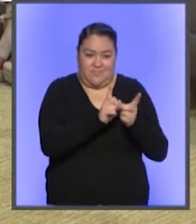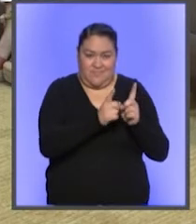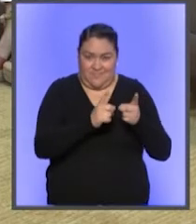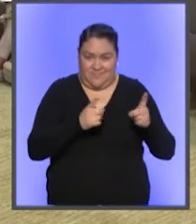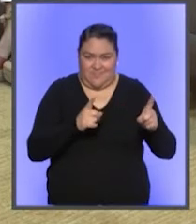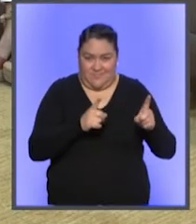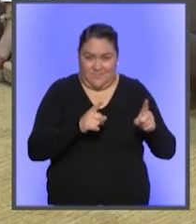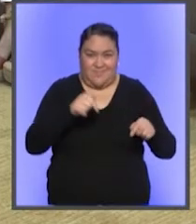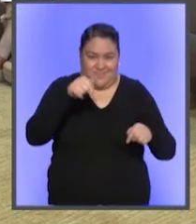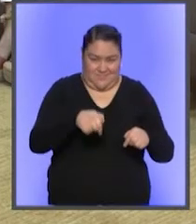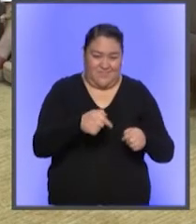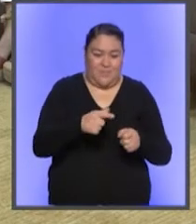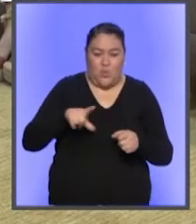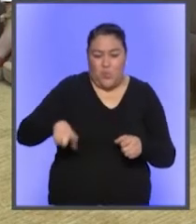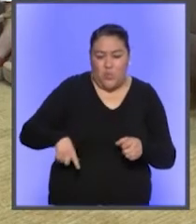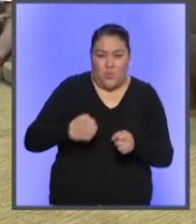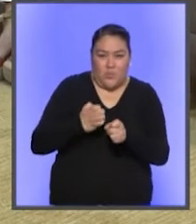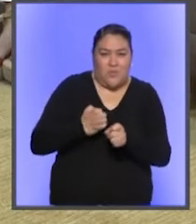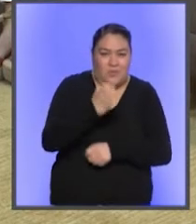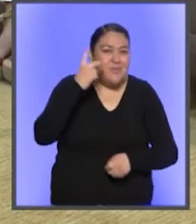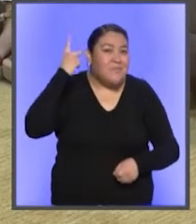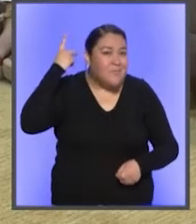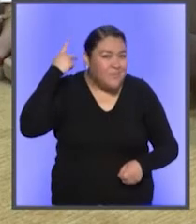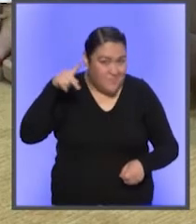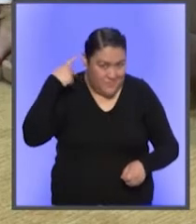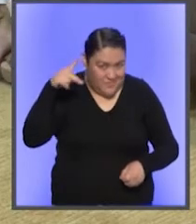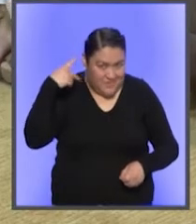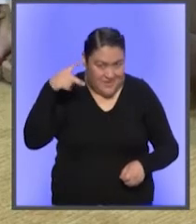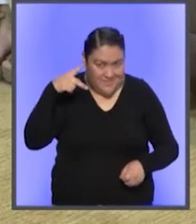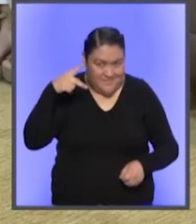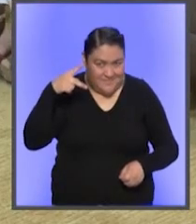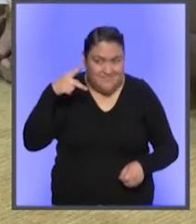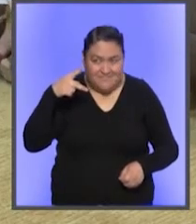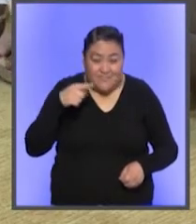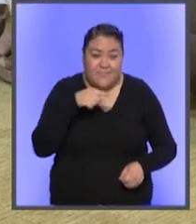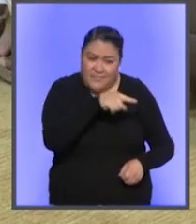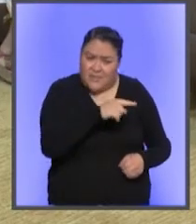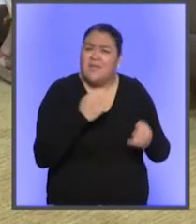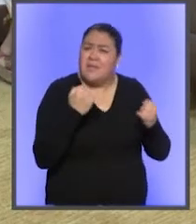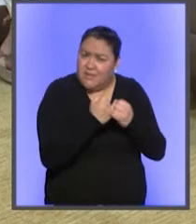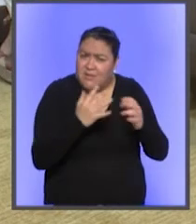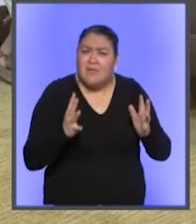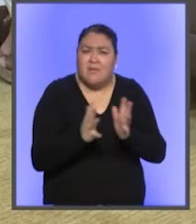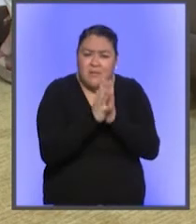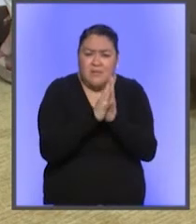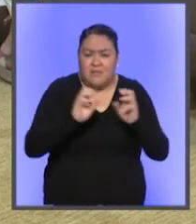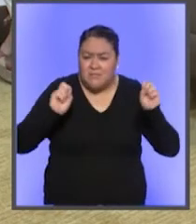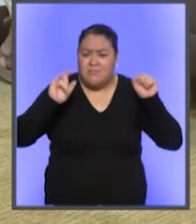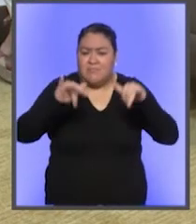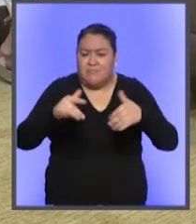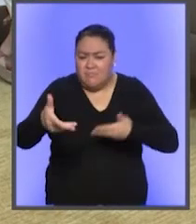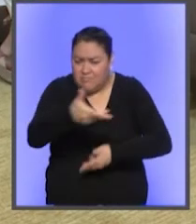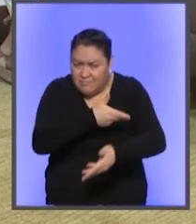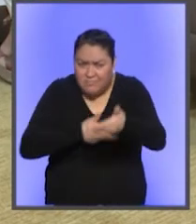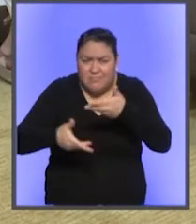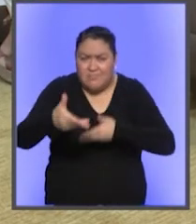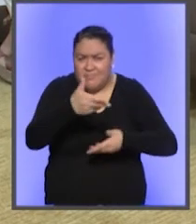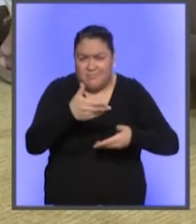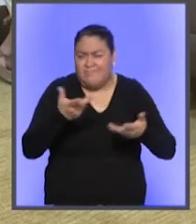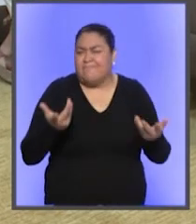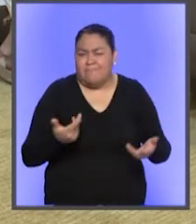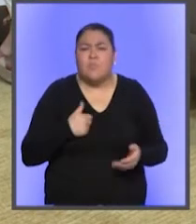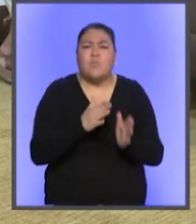de desarrollo de aquí del gobierno del Estado que también ha sido partícipe de este encuentro